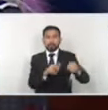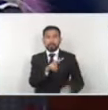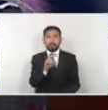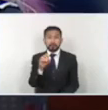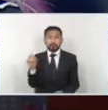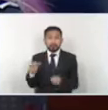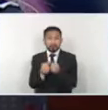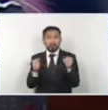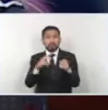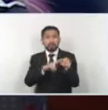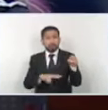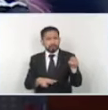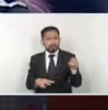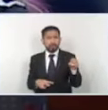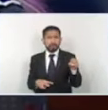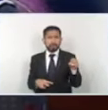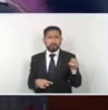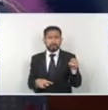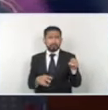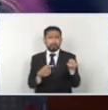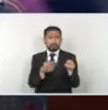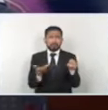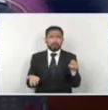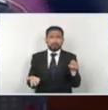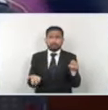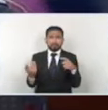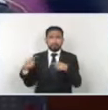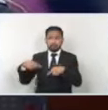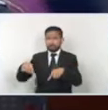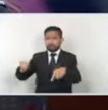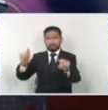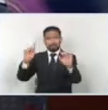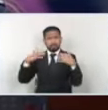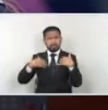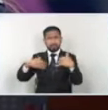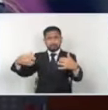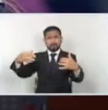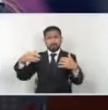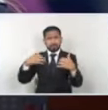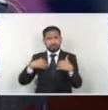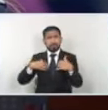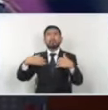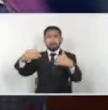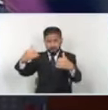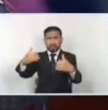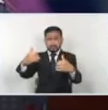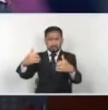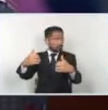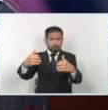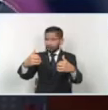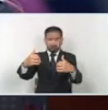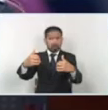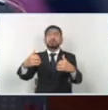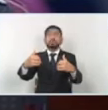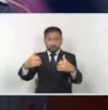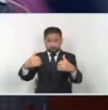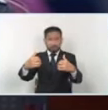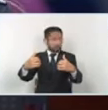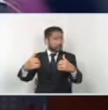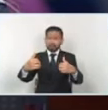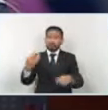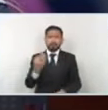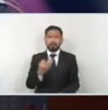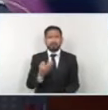millones. ¿Vamos a seguir así todas las plenarias? ¿Vamos a seguir una plenaria sí, una plenaria no? Por